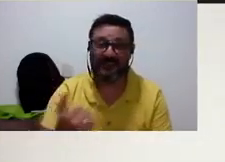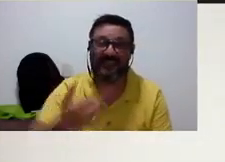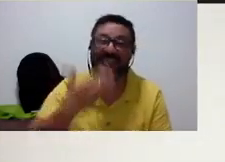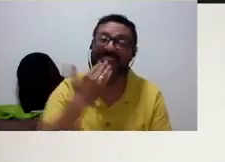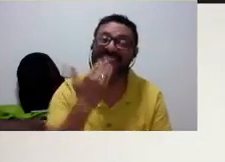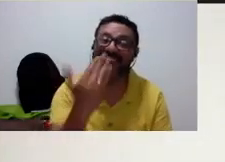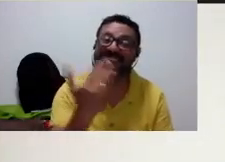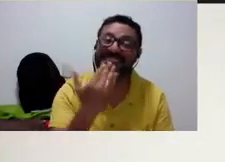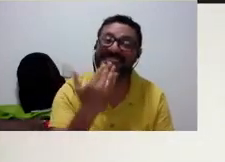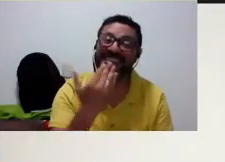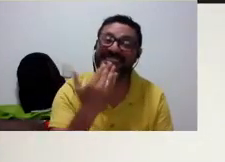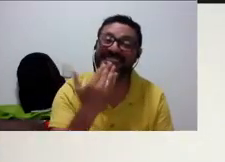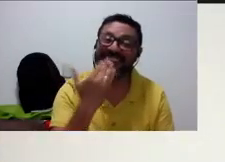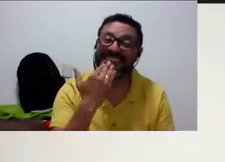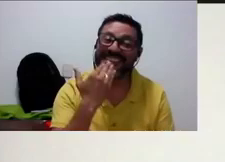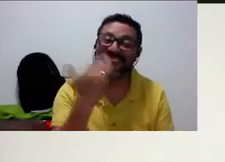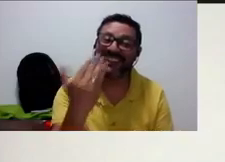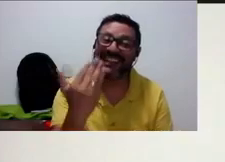virus mío.